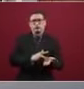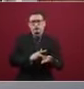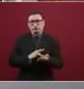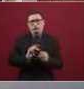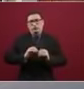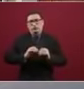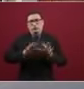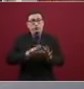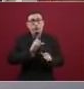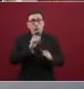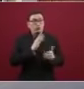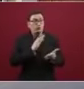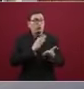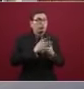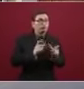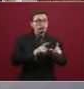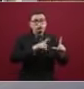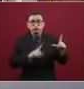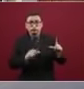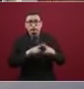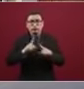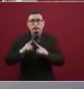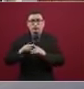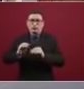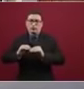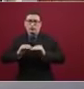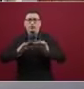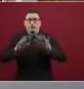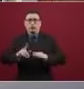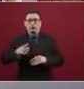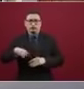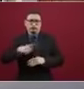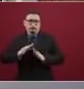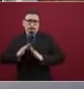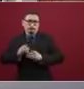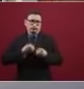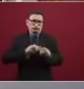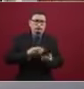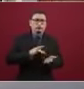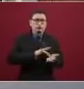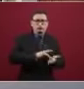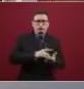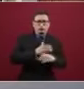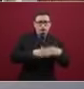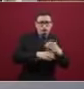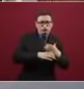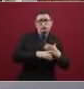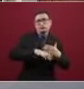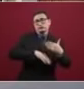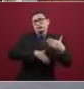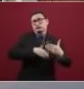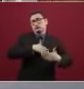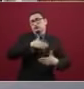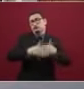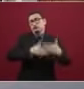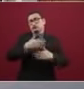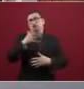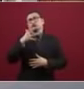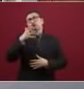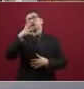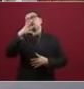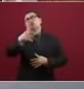de lo operativo, de la parte operativa, esos se los vamos a seguir dando y en un futuro tendrá que